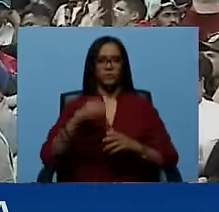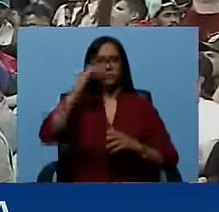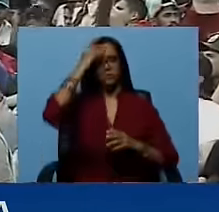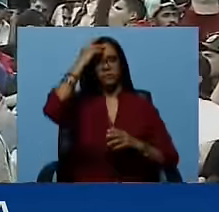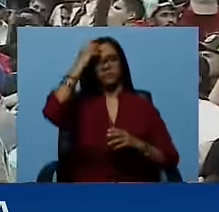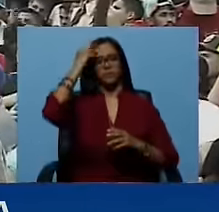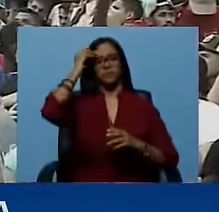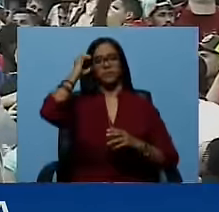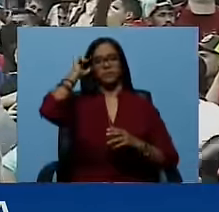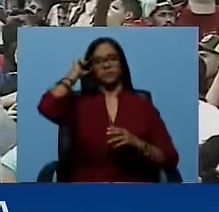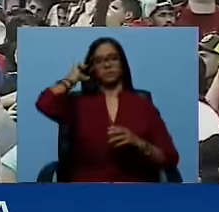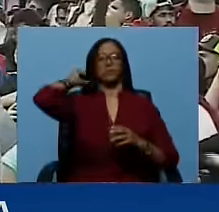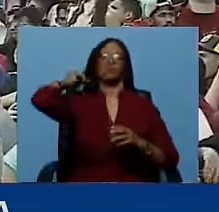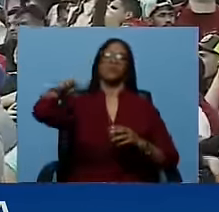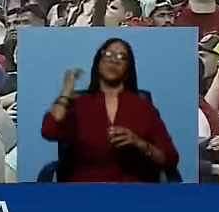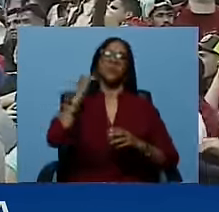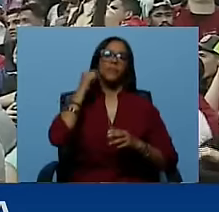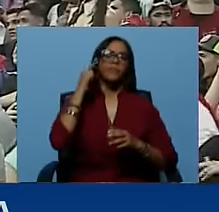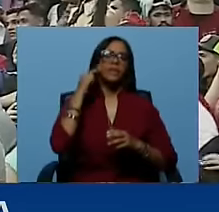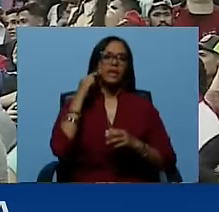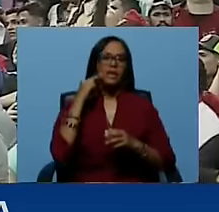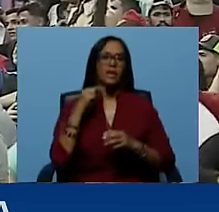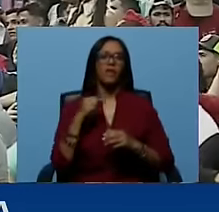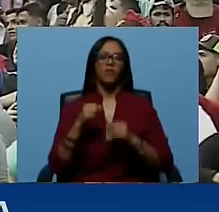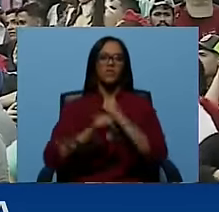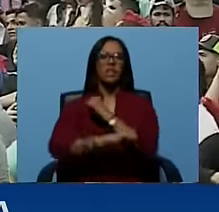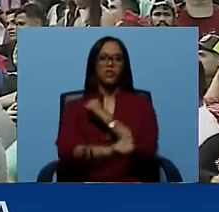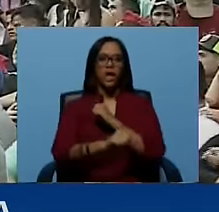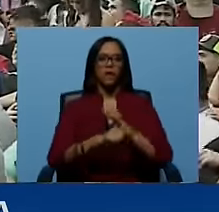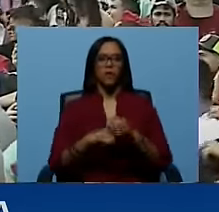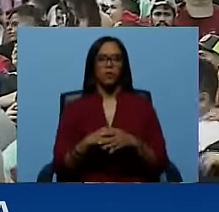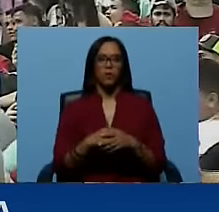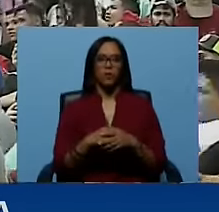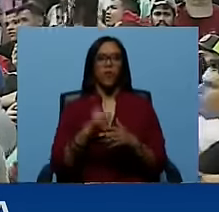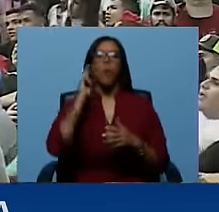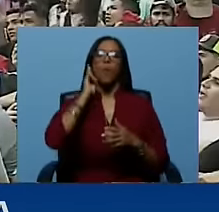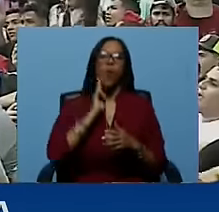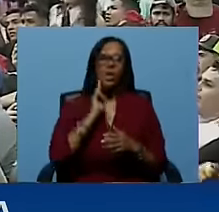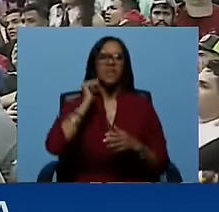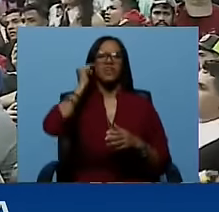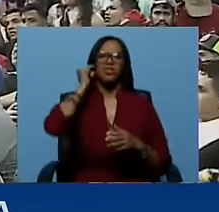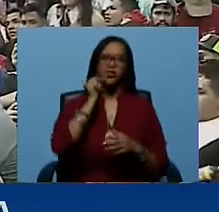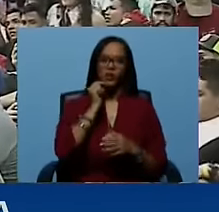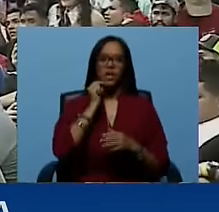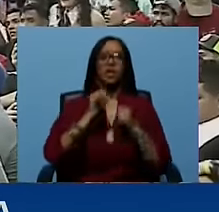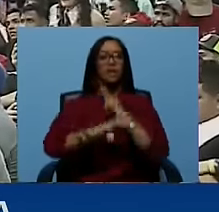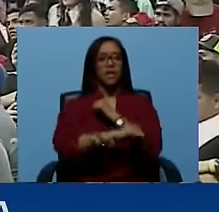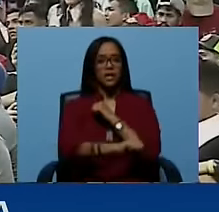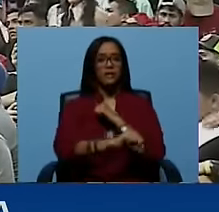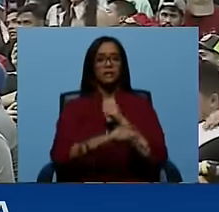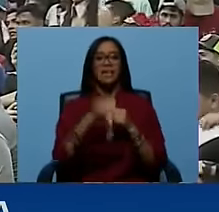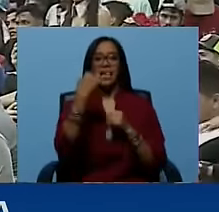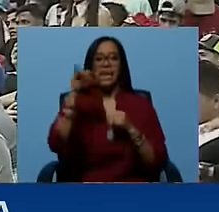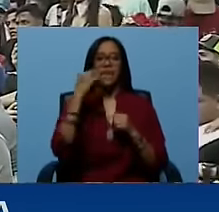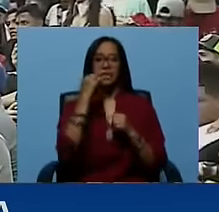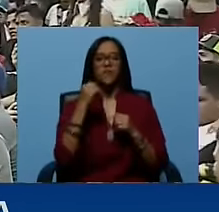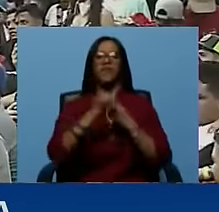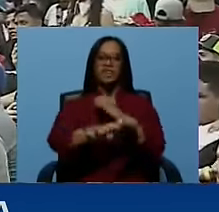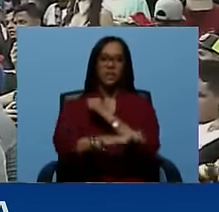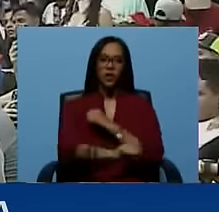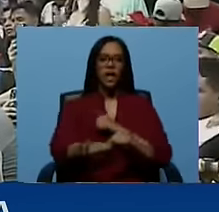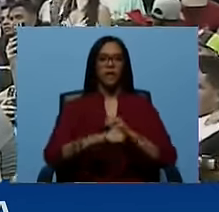José Leonardo Chirino fue traicionado. Bolívar, Sucre, Urdaneta fueron traicionados. Ezequiel Zamora fue